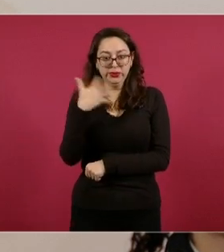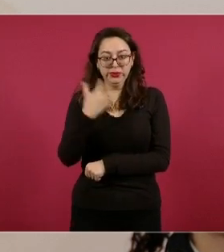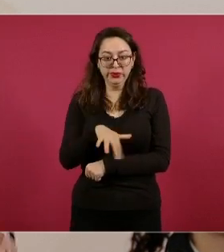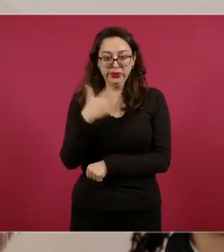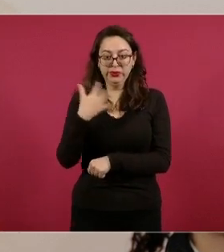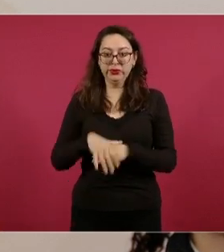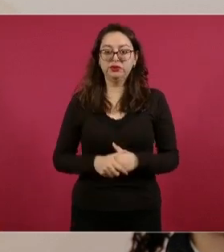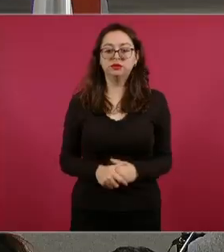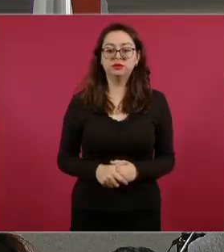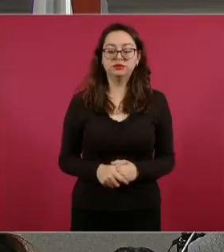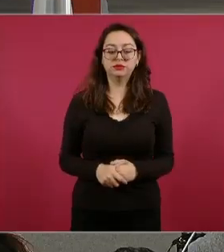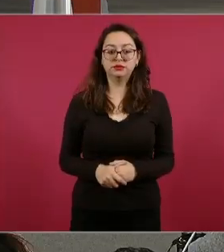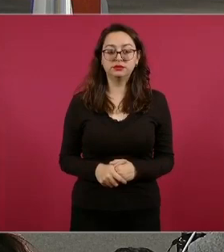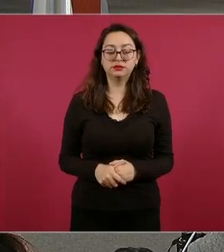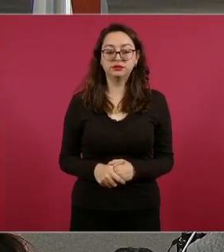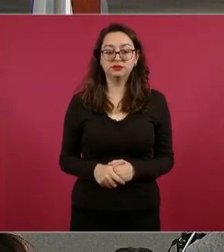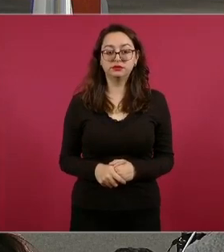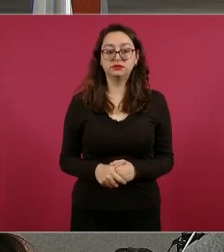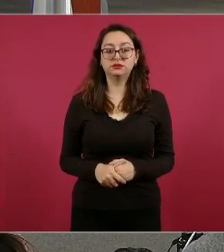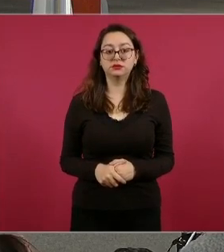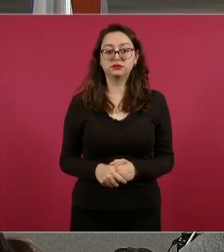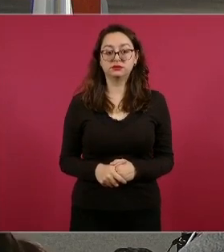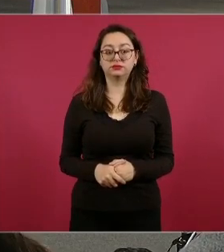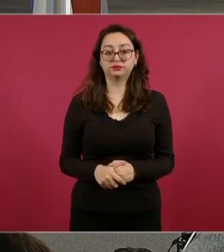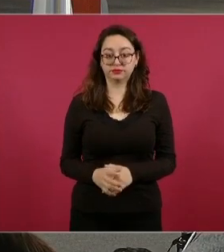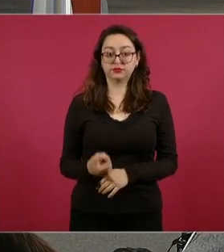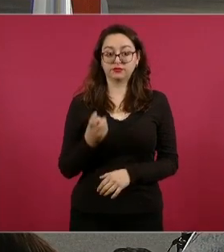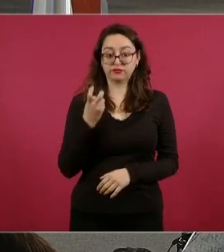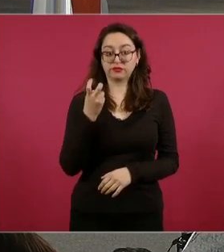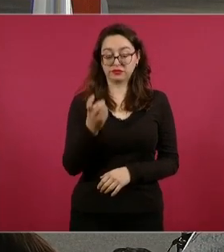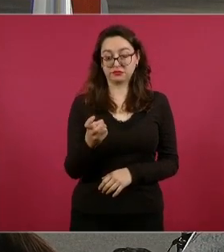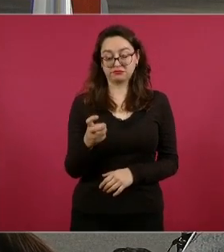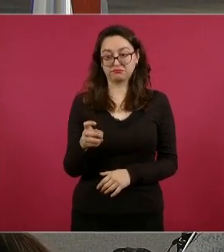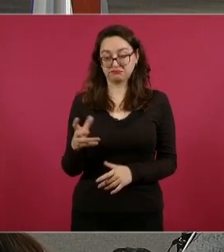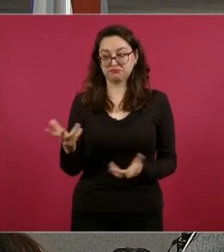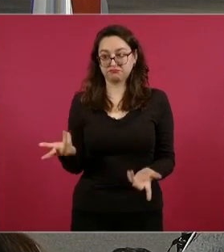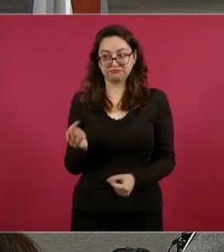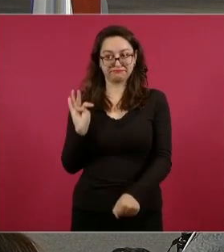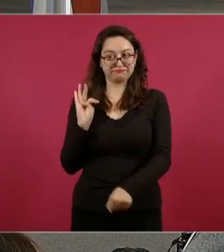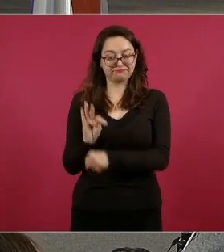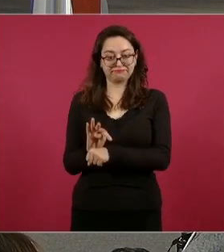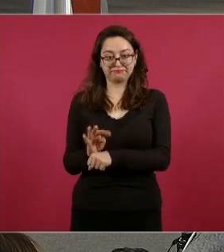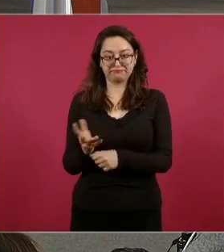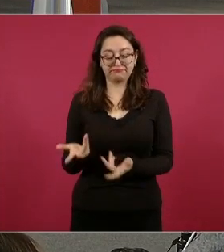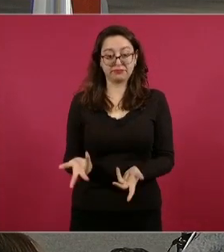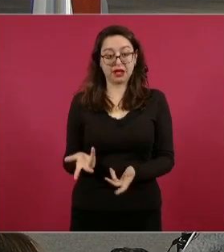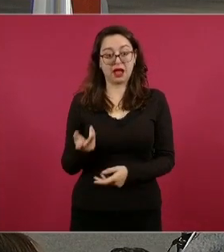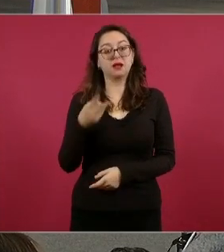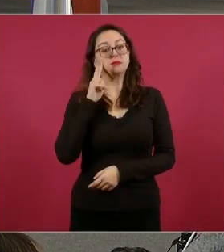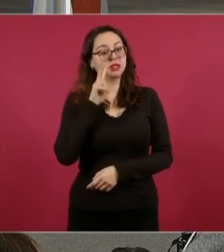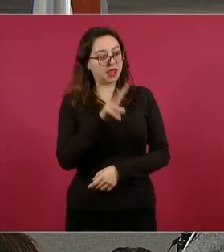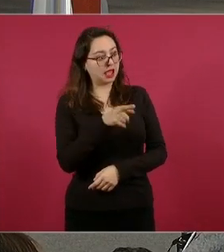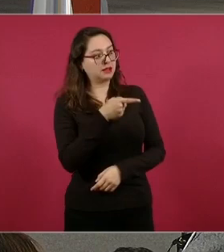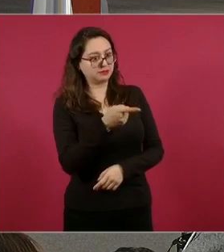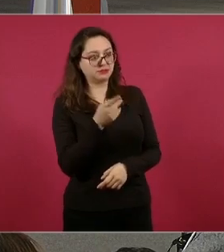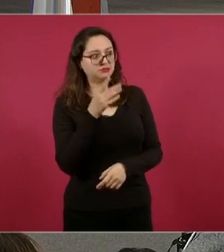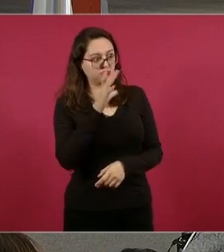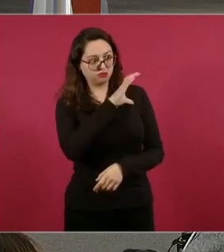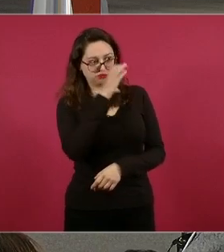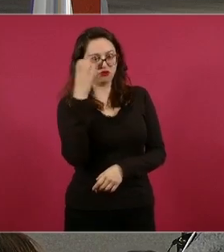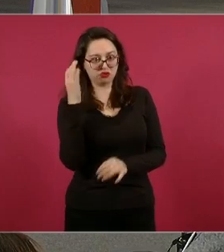Entonces, es mucho el potencial. Lo otro, pues aquí se ve mejor.